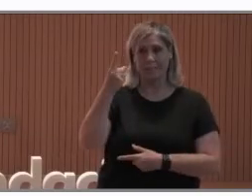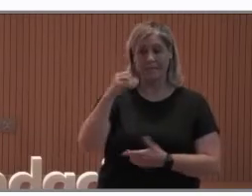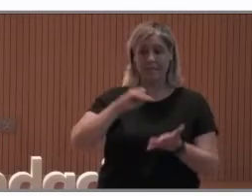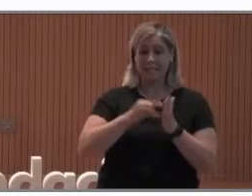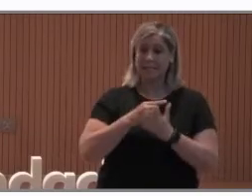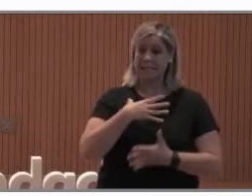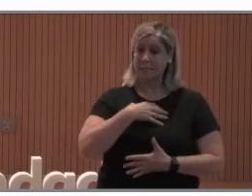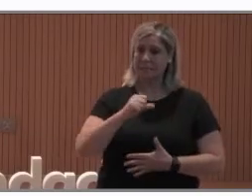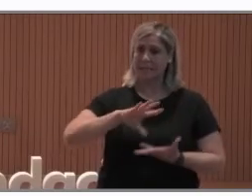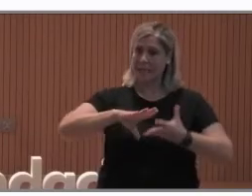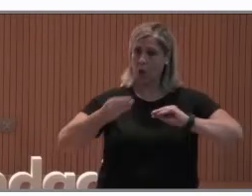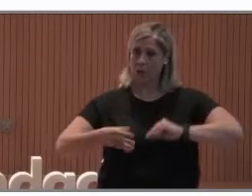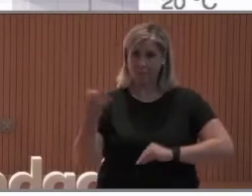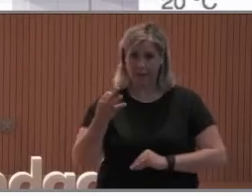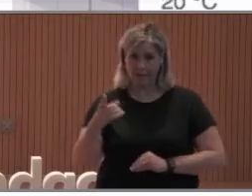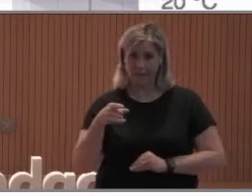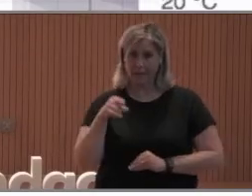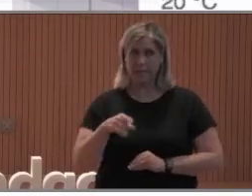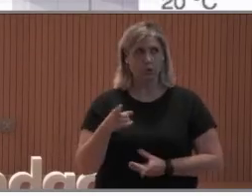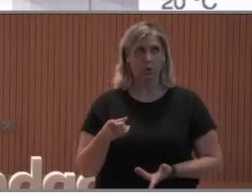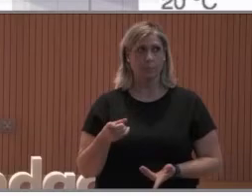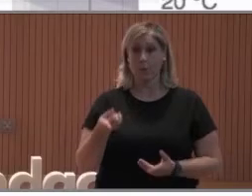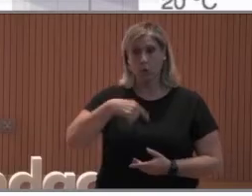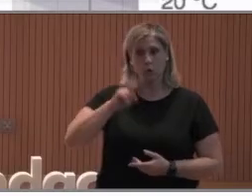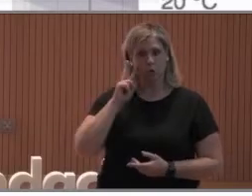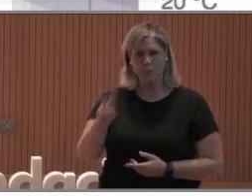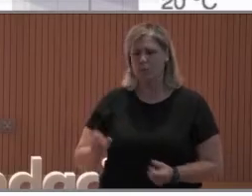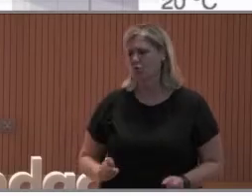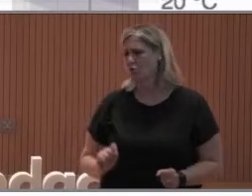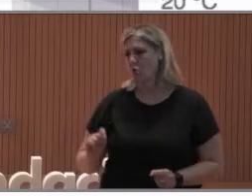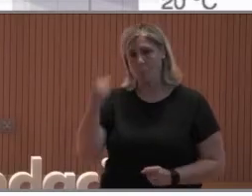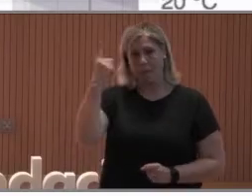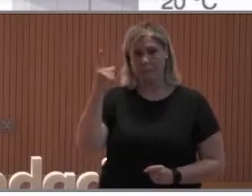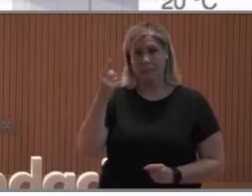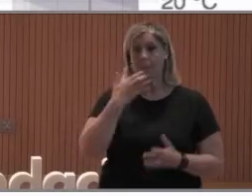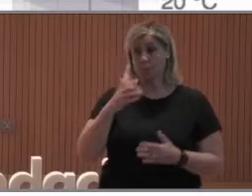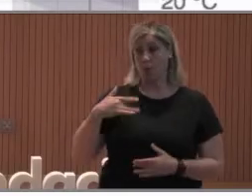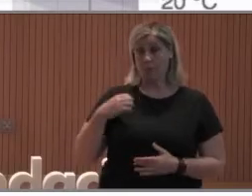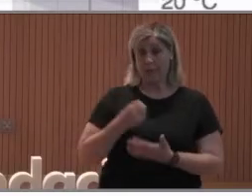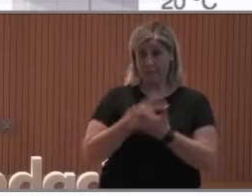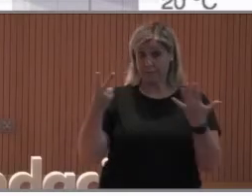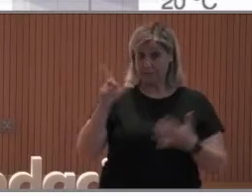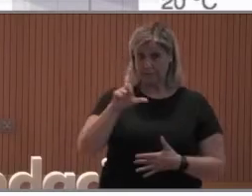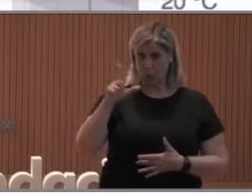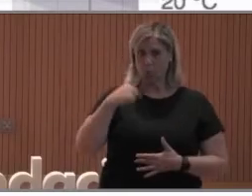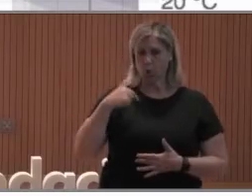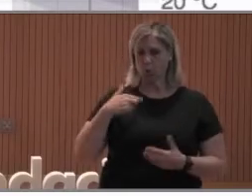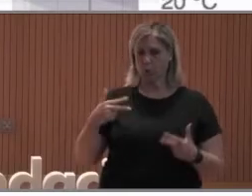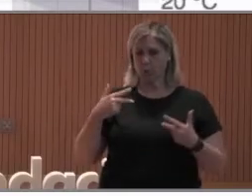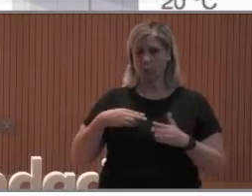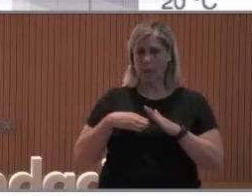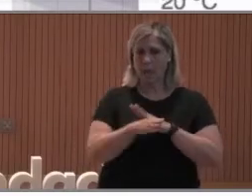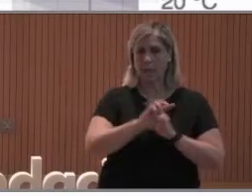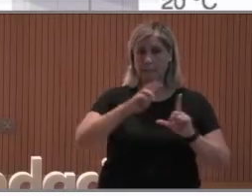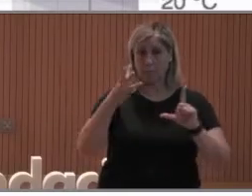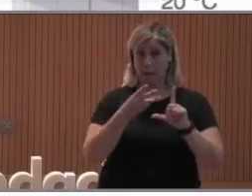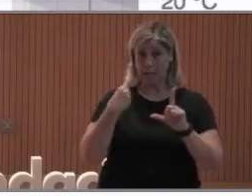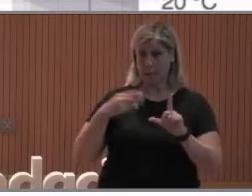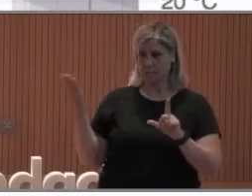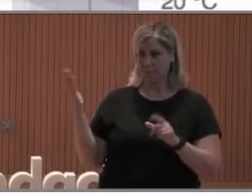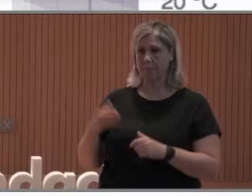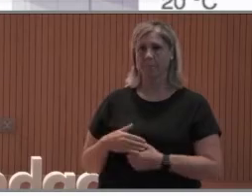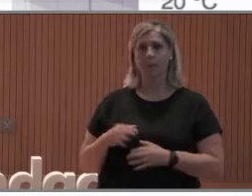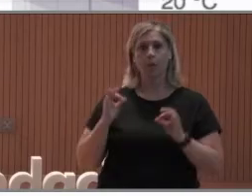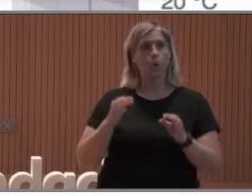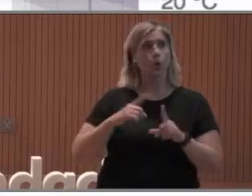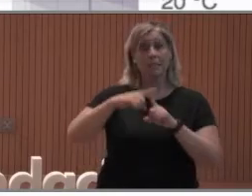es digamos, lo más numeroso que nosotros vemos. Ese día 17 de julio me he permitido meterme en las páginas estas que has dicho y